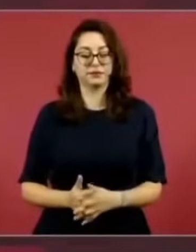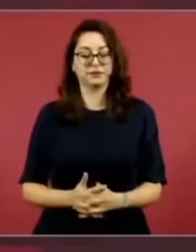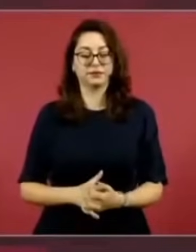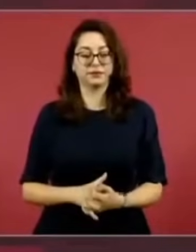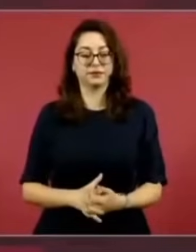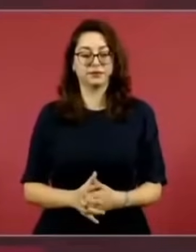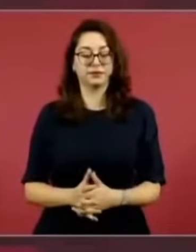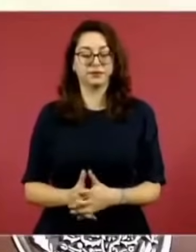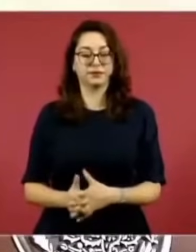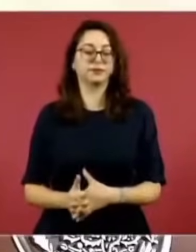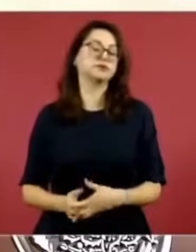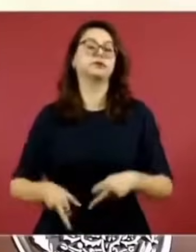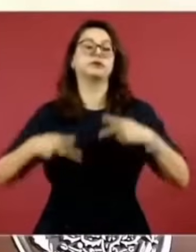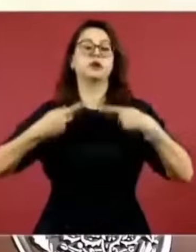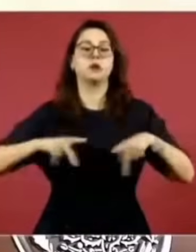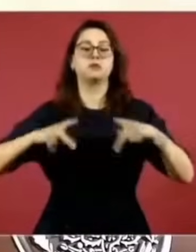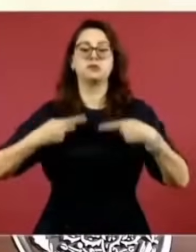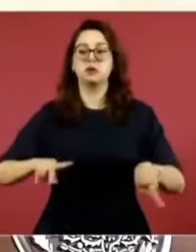O el